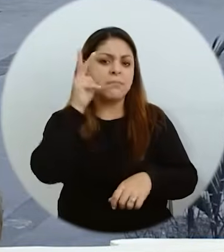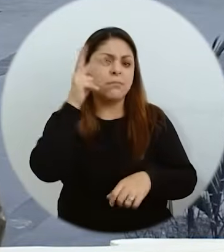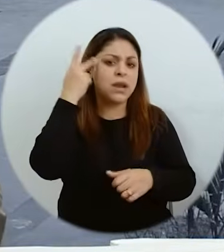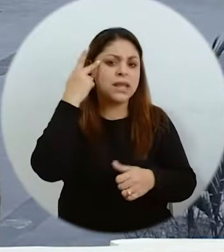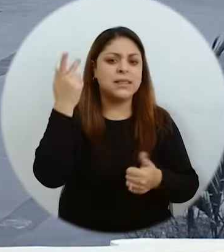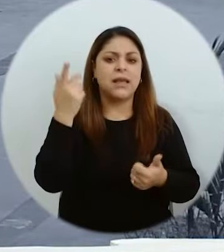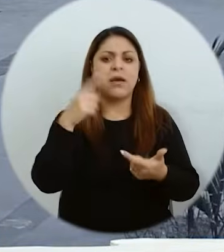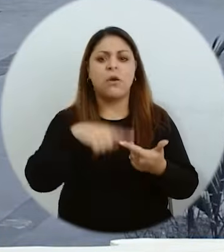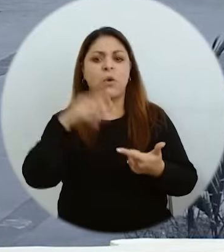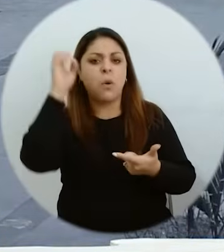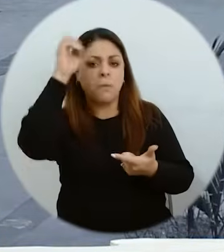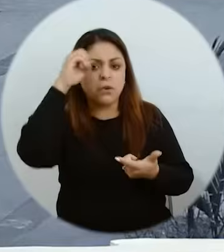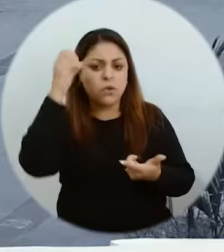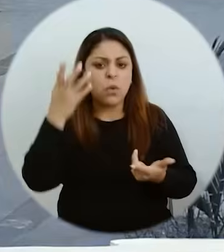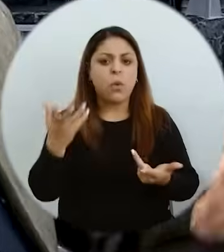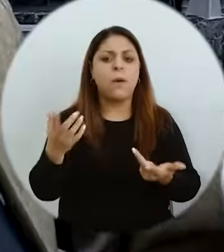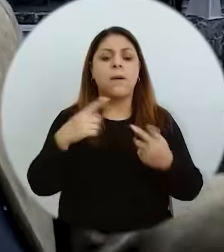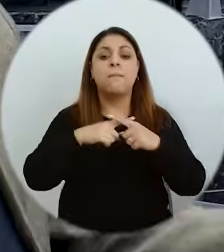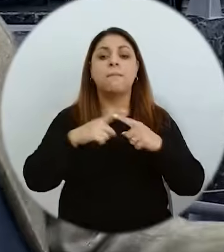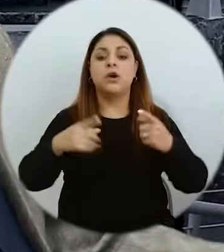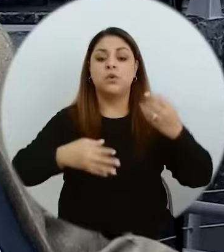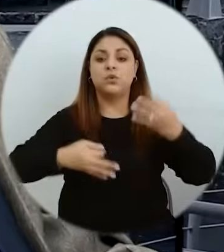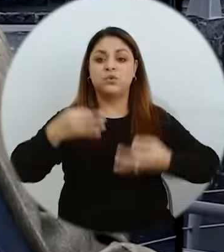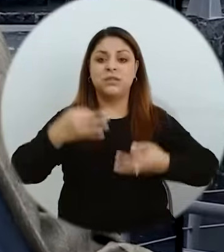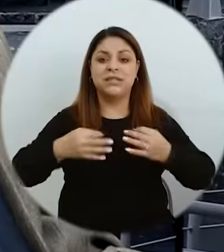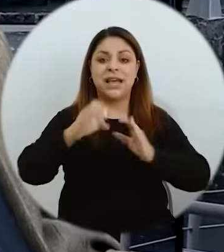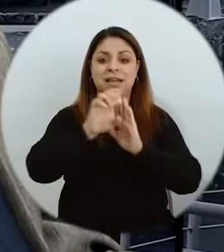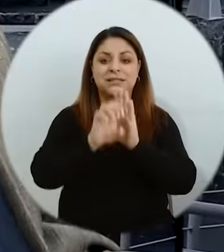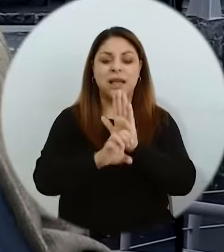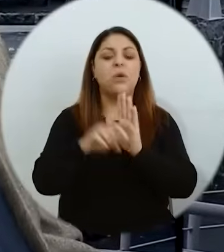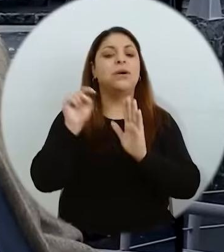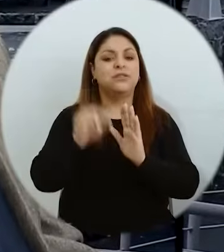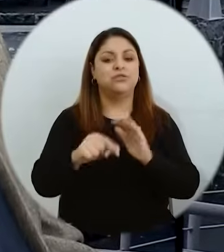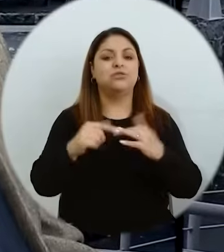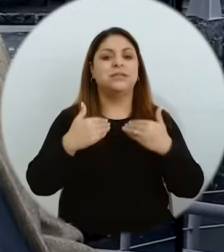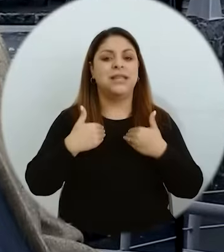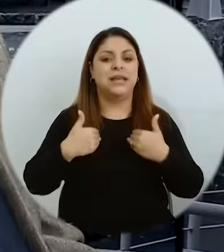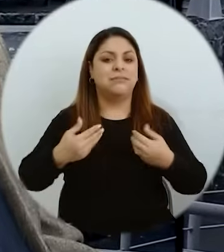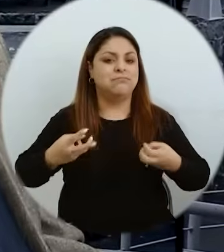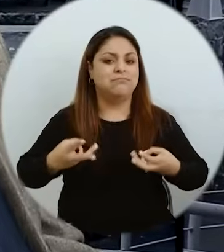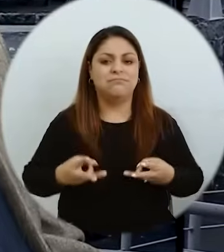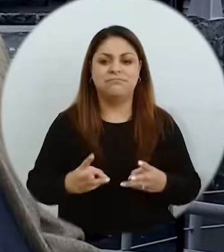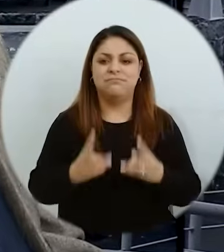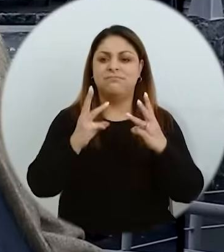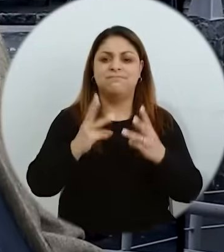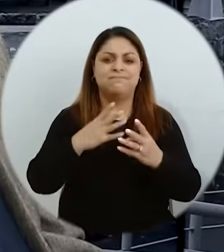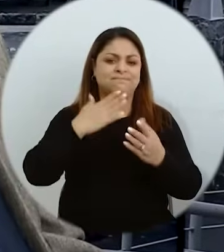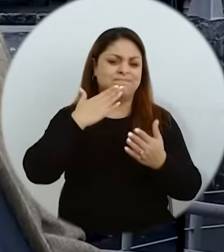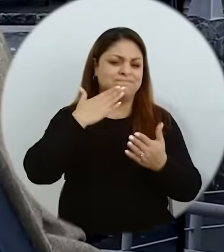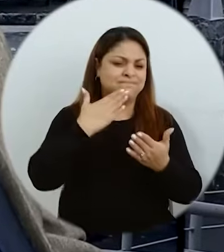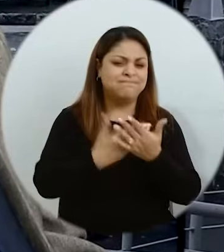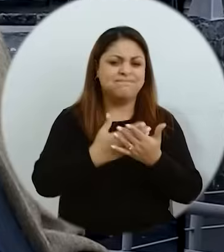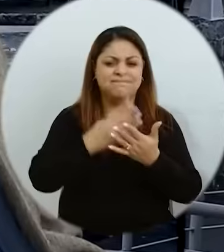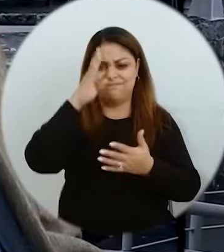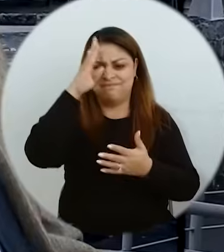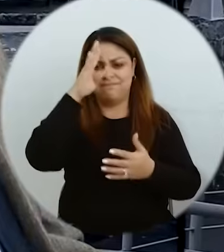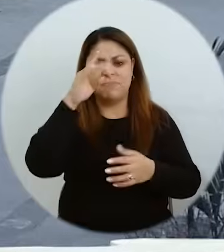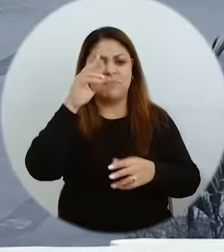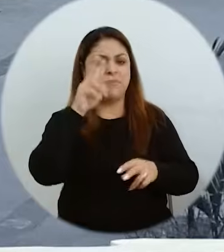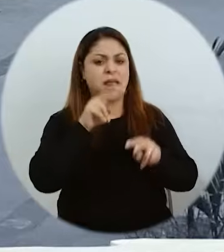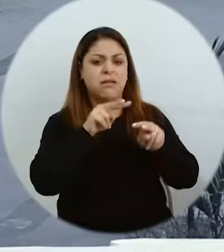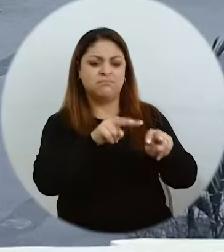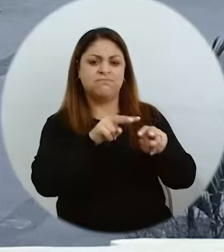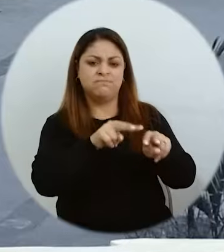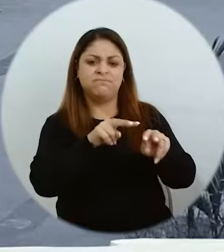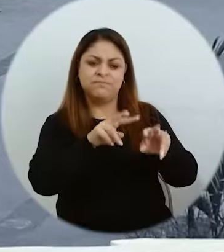acercarnos políticamente, podemos acercarnos opinológicamente, pero el Estado de la Justicia ha desarrollado metodologías innovadoras